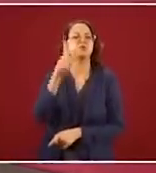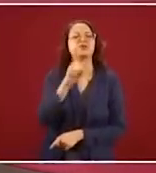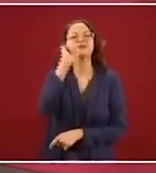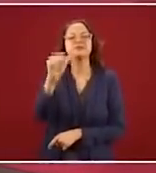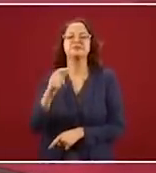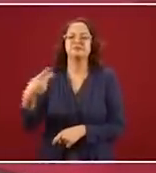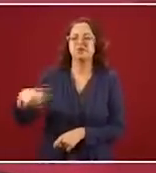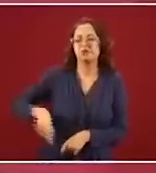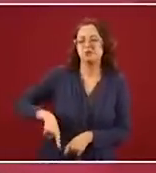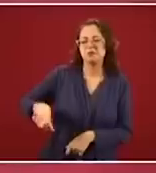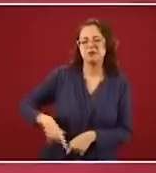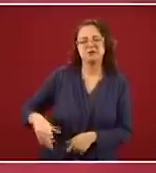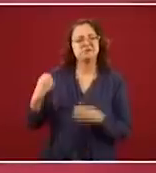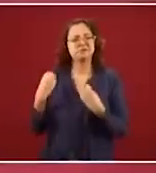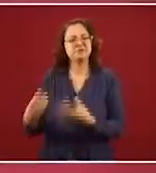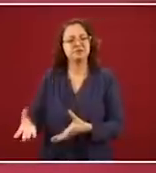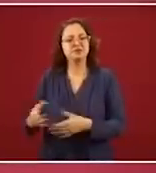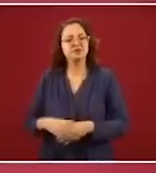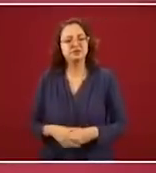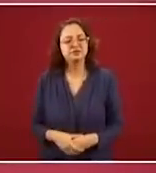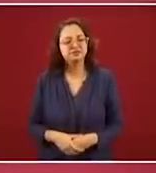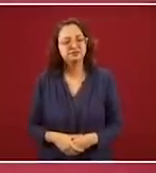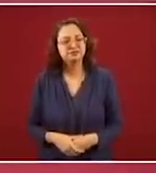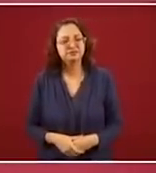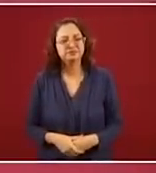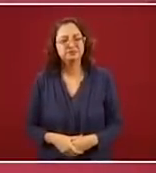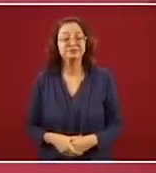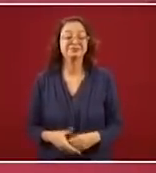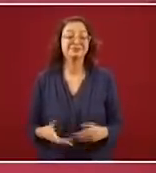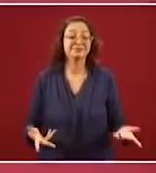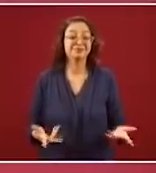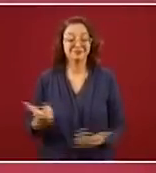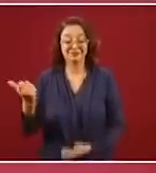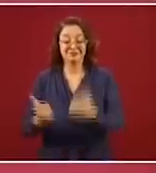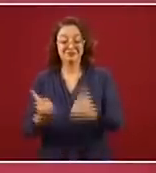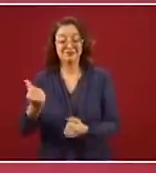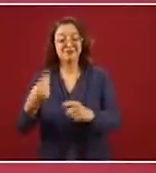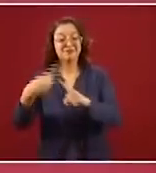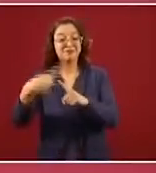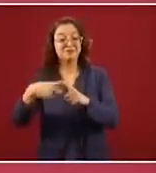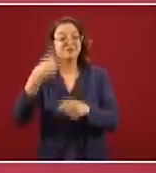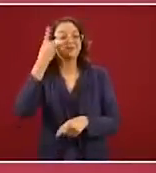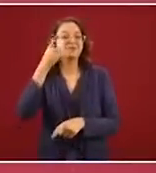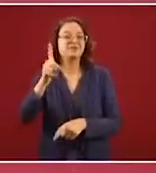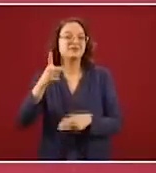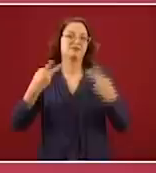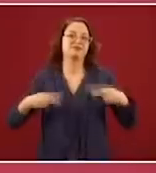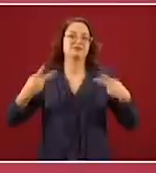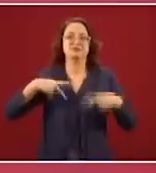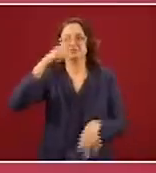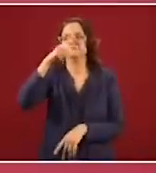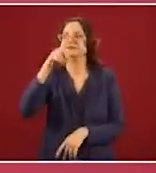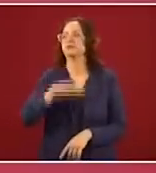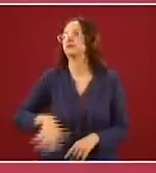cuando ese vehículo es de todos.